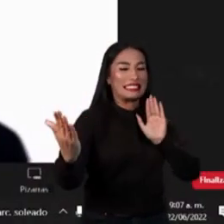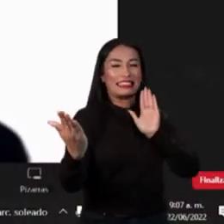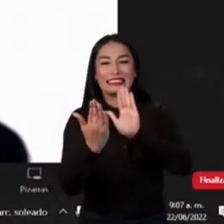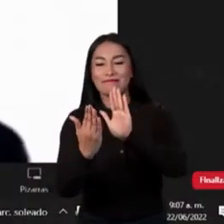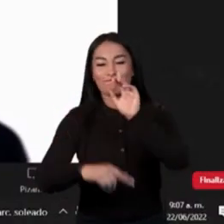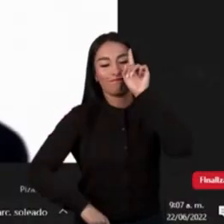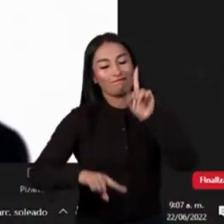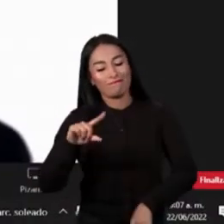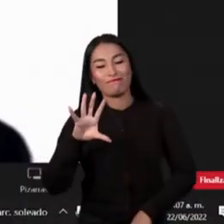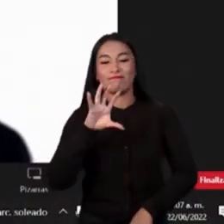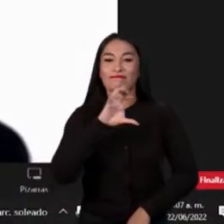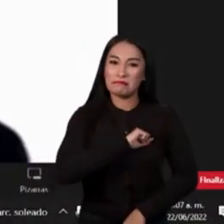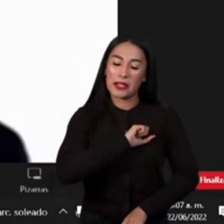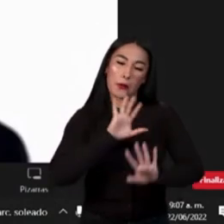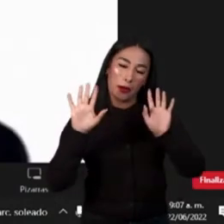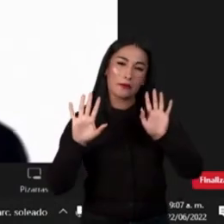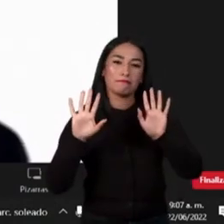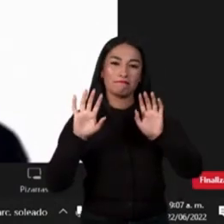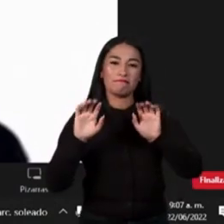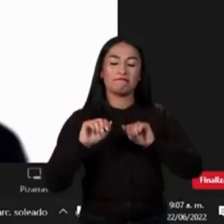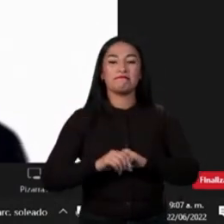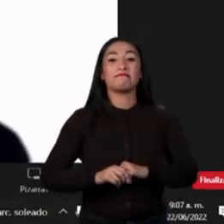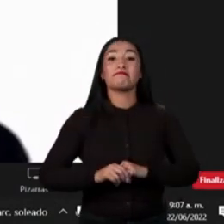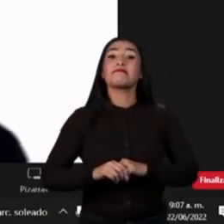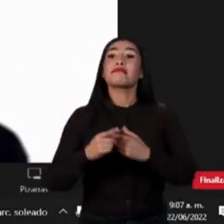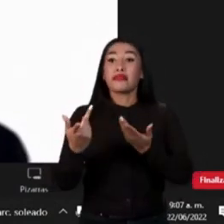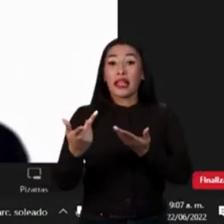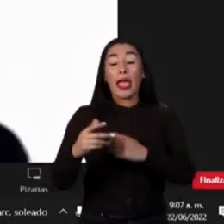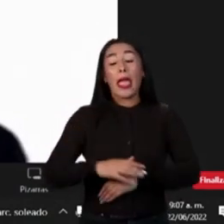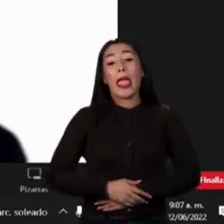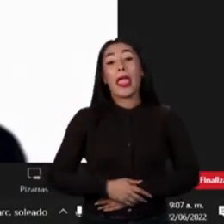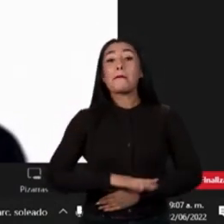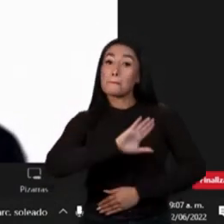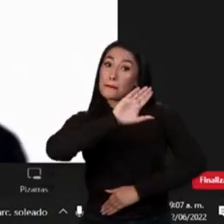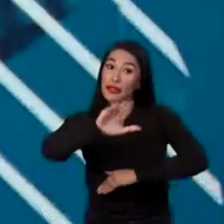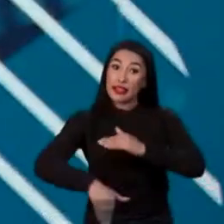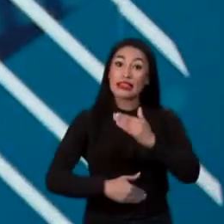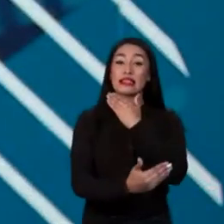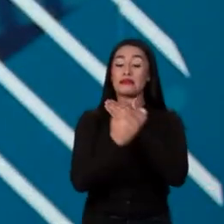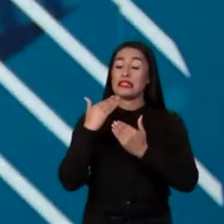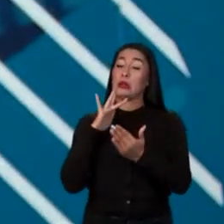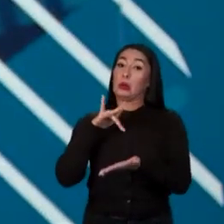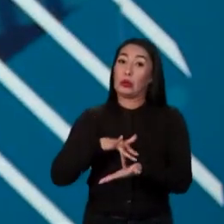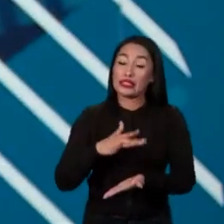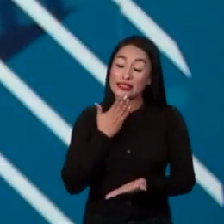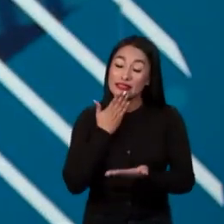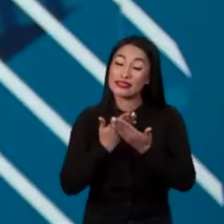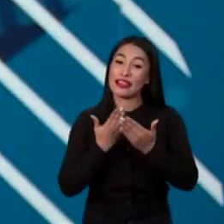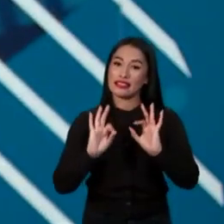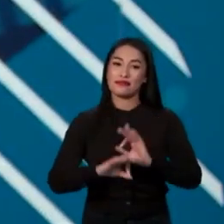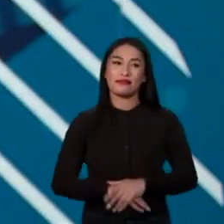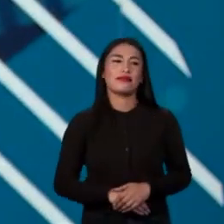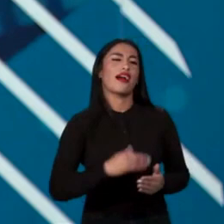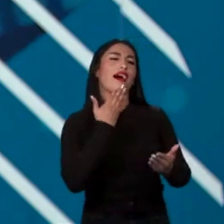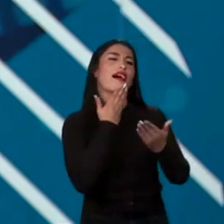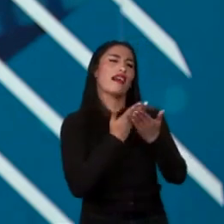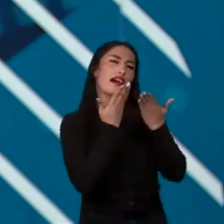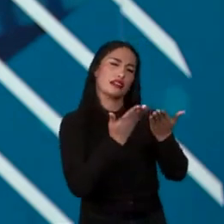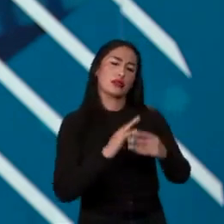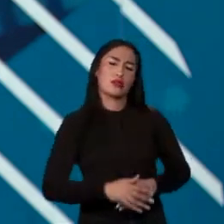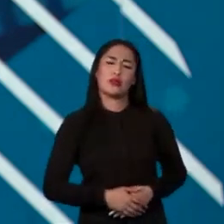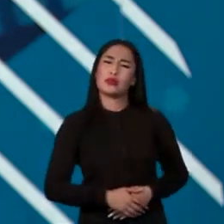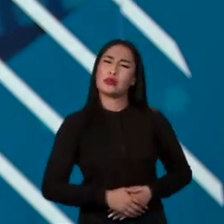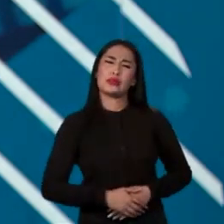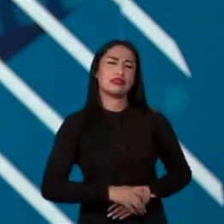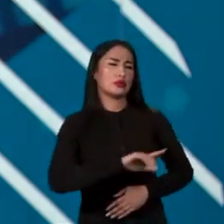muy honrado y agradecido por la invitación de la ministra y de los organizadores. Bueno, mil gracias, Pepe, por todo lo que has hecho, por estar